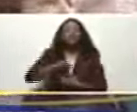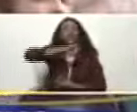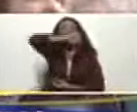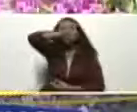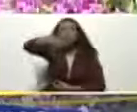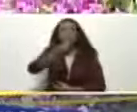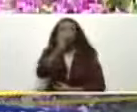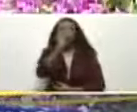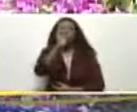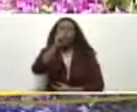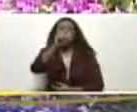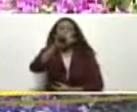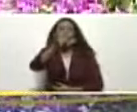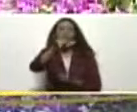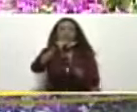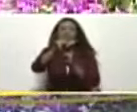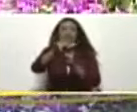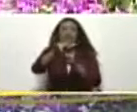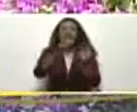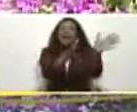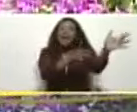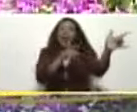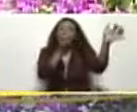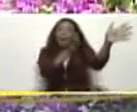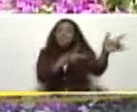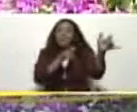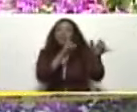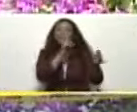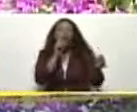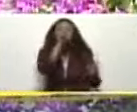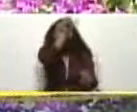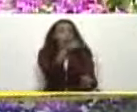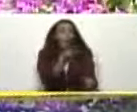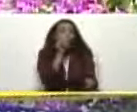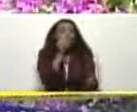Johnny Jiménez en el arpa, mira, tiene aquí. ¿Ah?